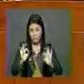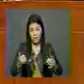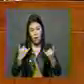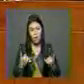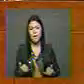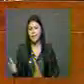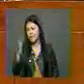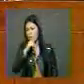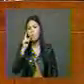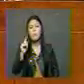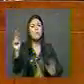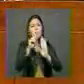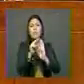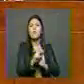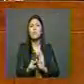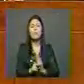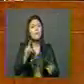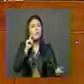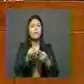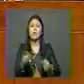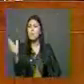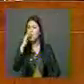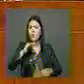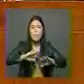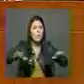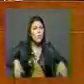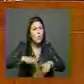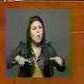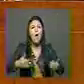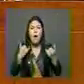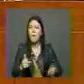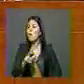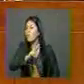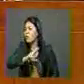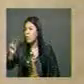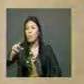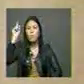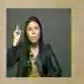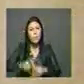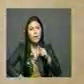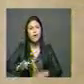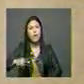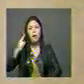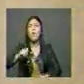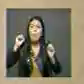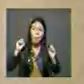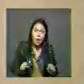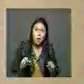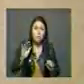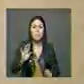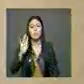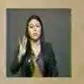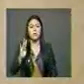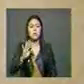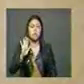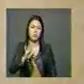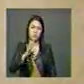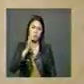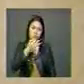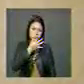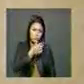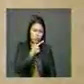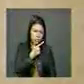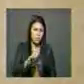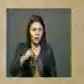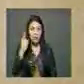que no existe una norma específica que de manera explícita y detallada niegue o permita el matrimonio entre parejas del mismo sexo. De hecho,